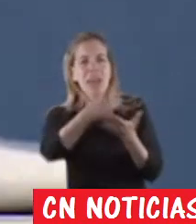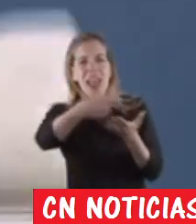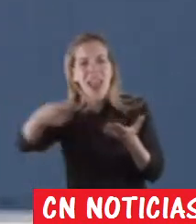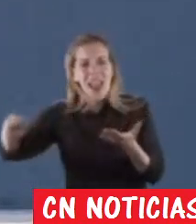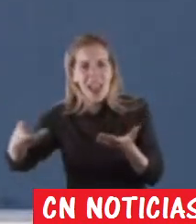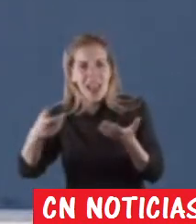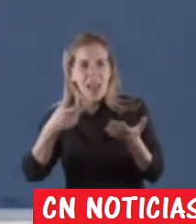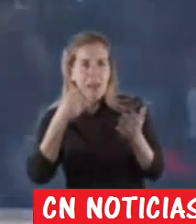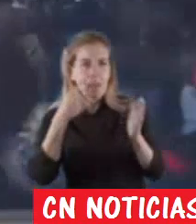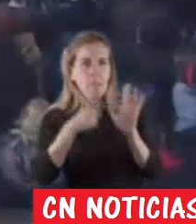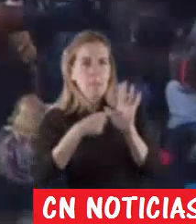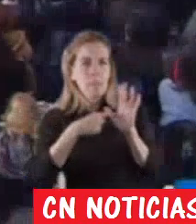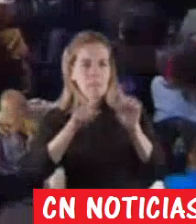digo